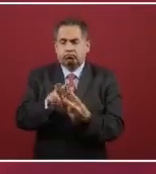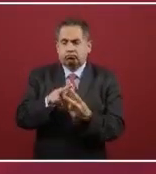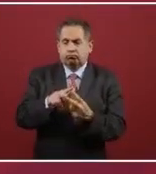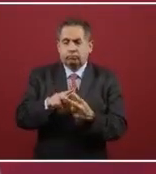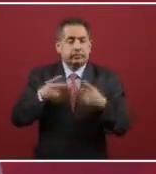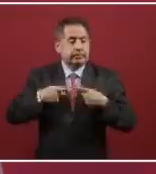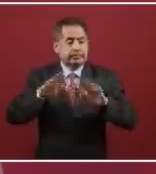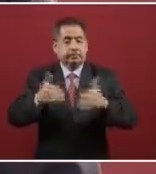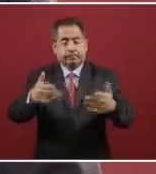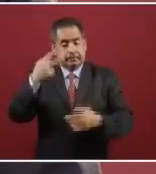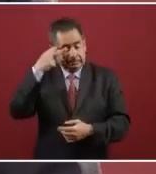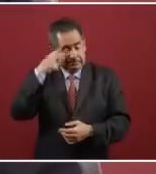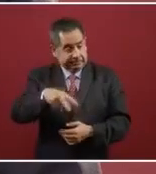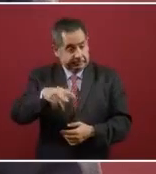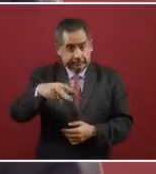al pueblo de México.